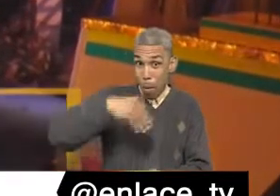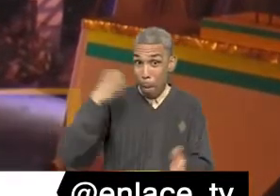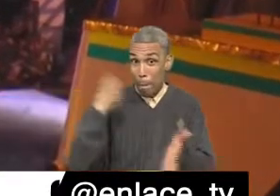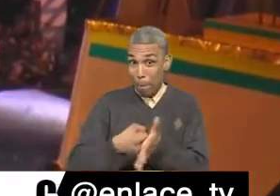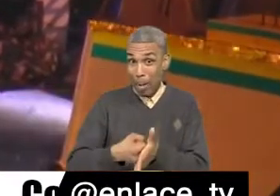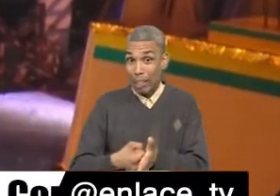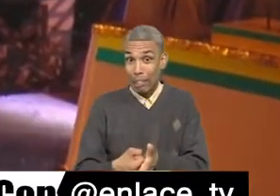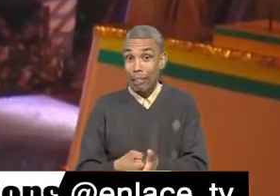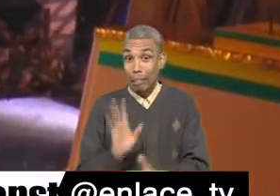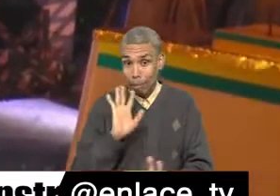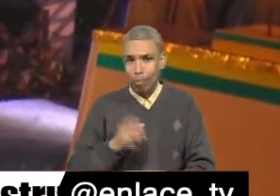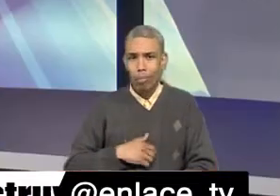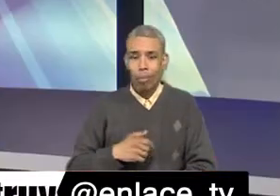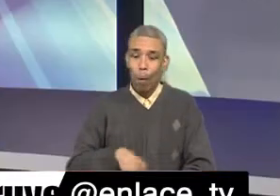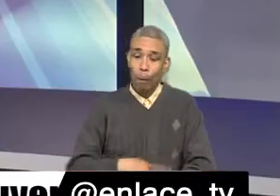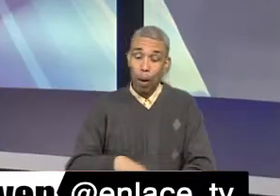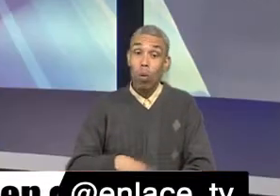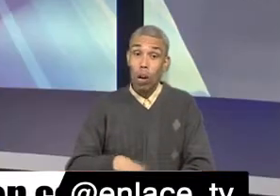una vivienda.